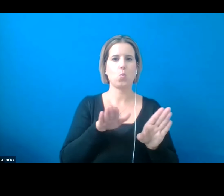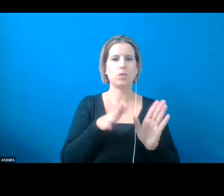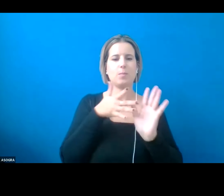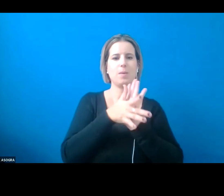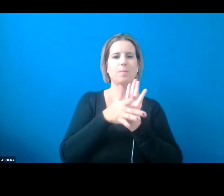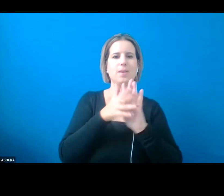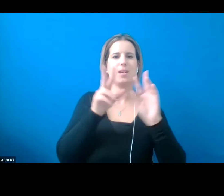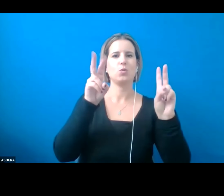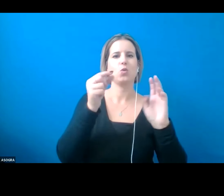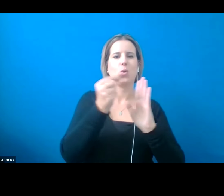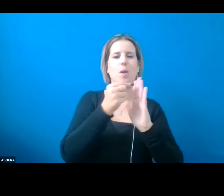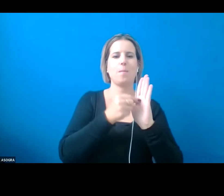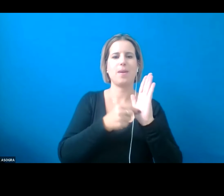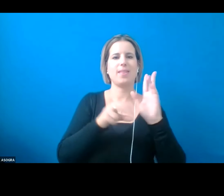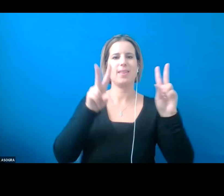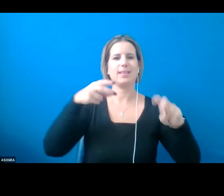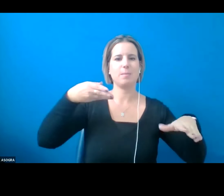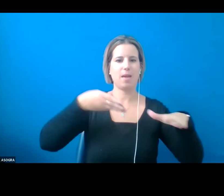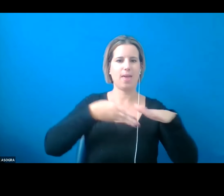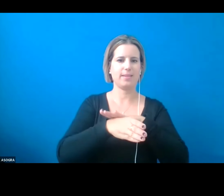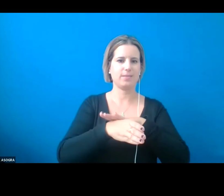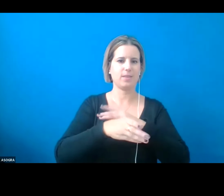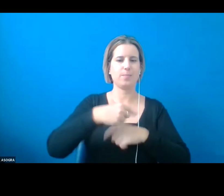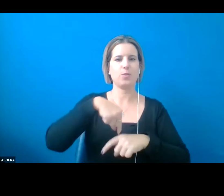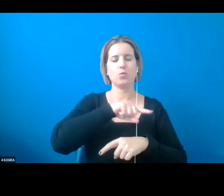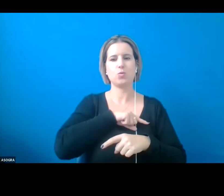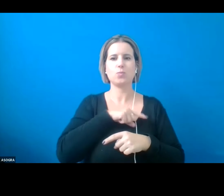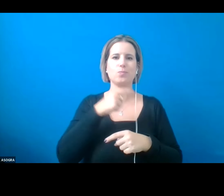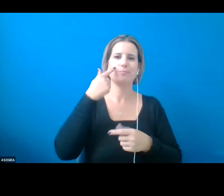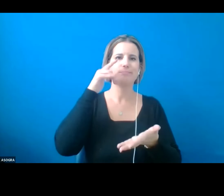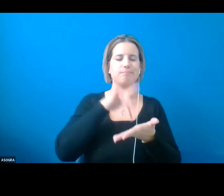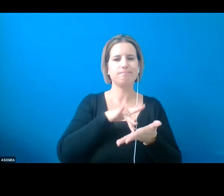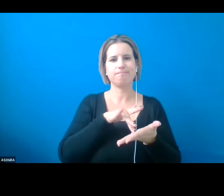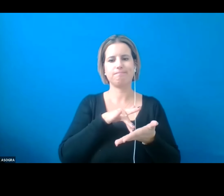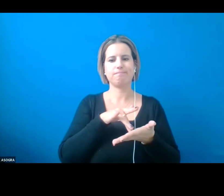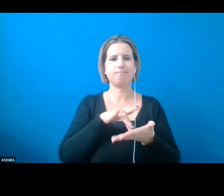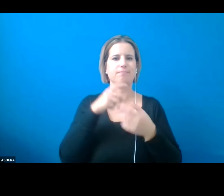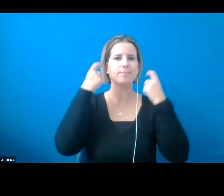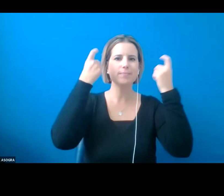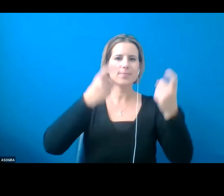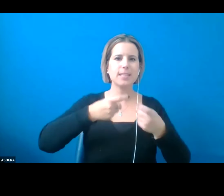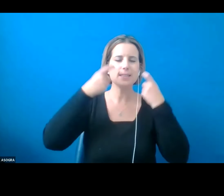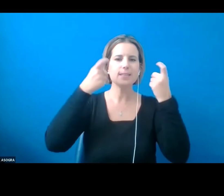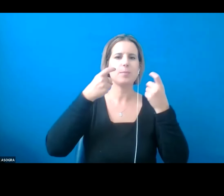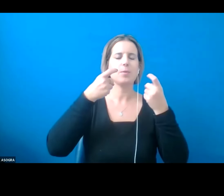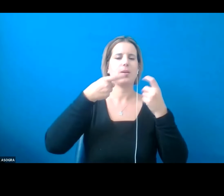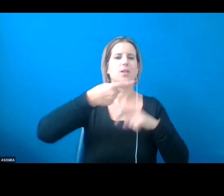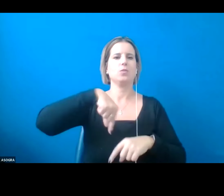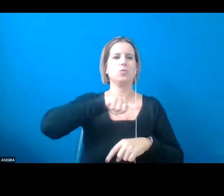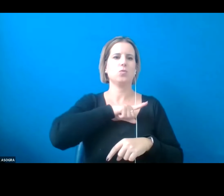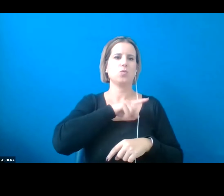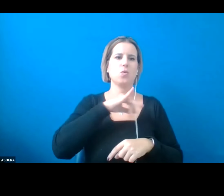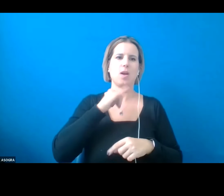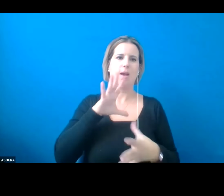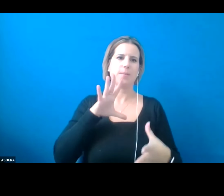de las medidas de accesibilidad de qué manera nosotros intentamos conseguir que tengan bien